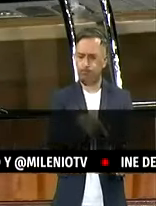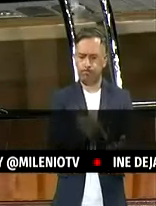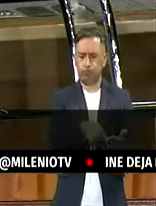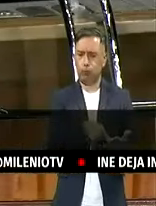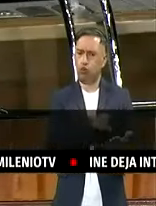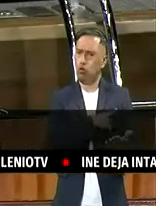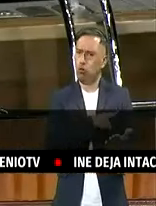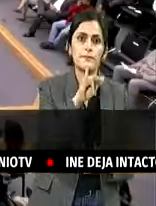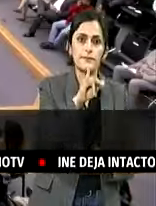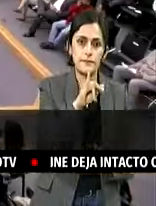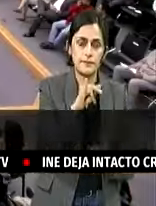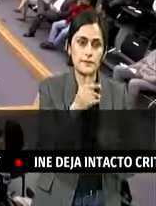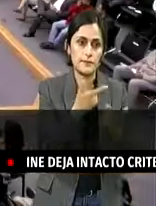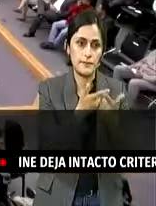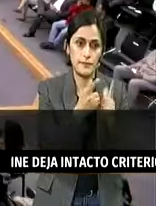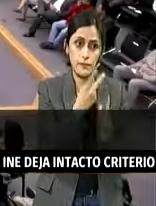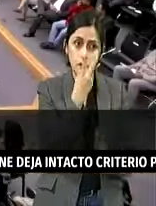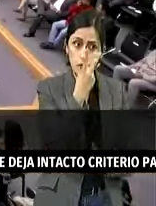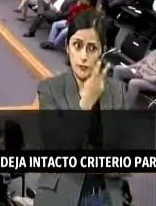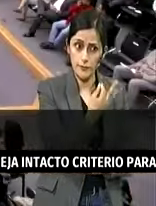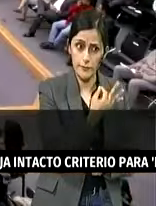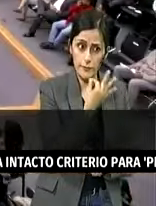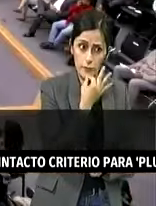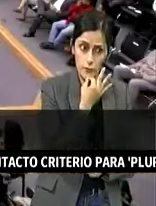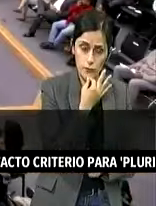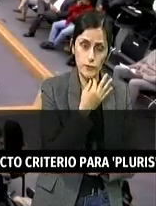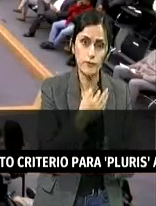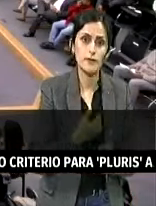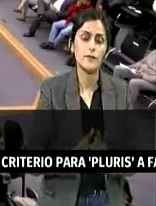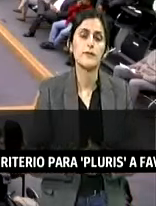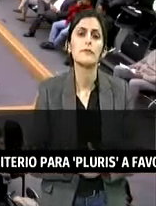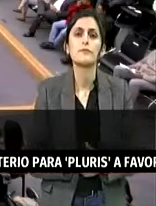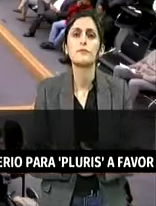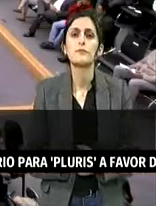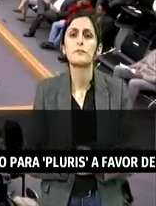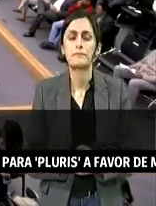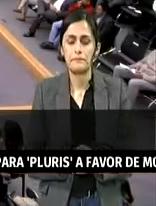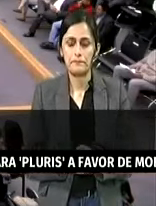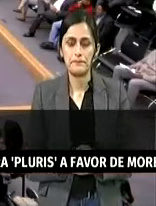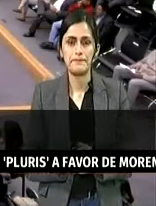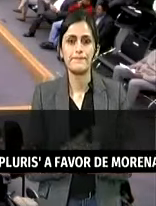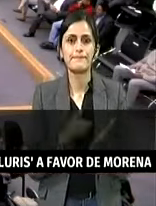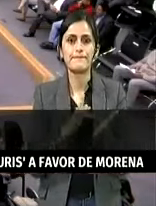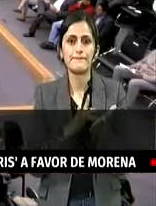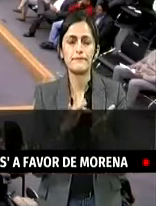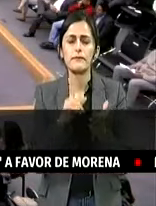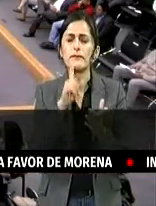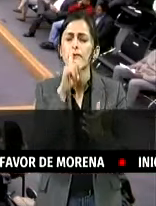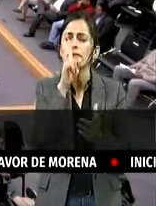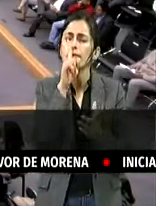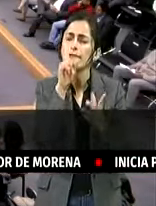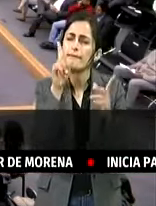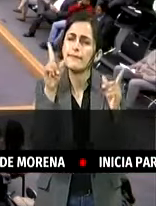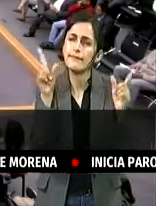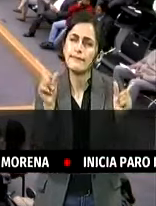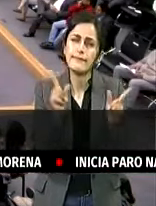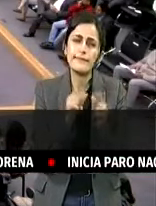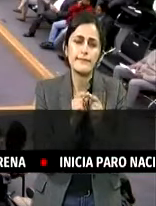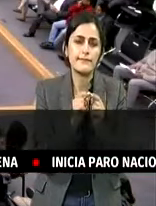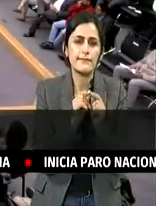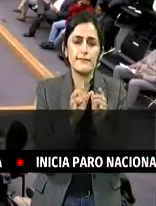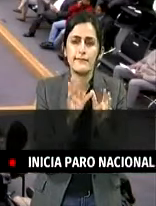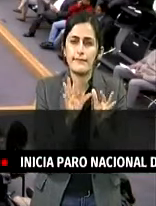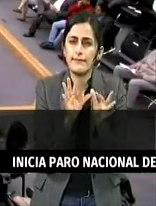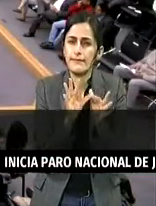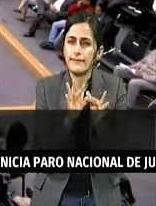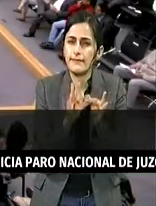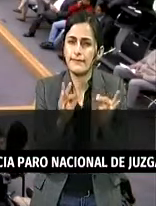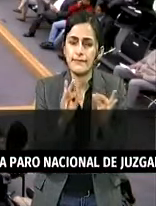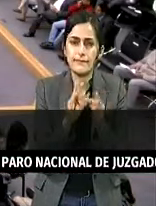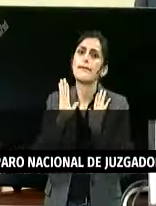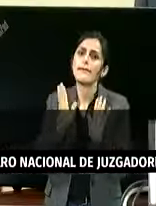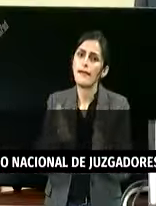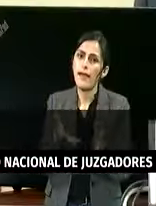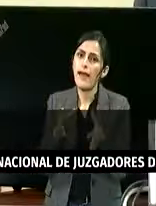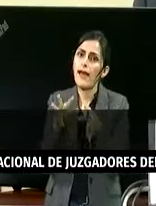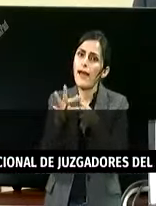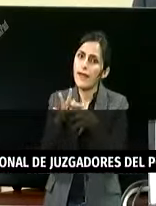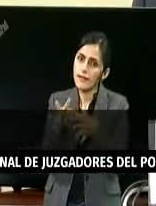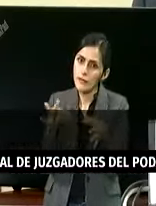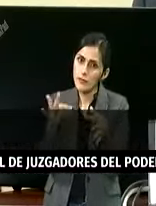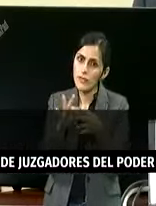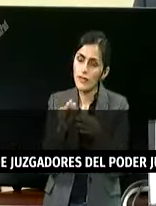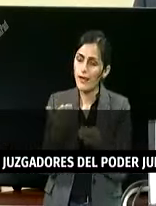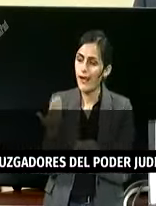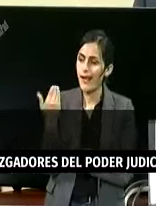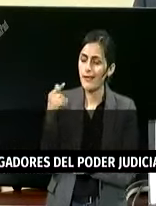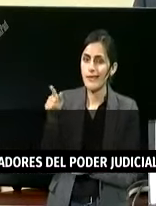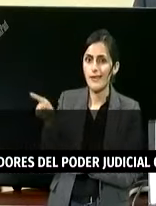de interpretar el texto constitucional de manera distinta a la letra, tiene pertinencia. La propuesta que nos presenta